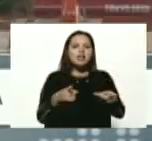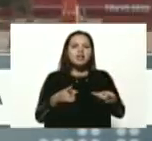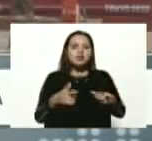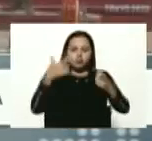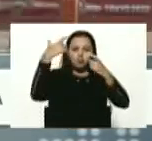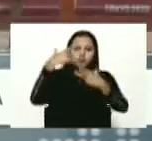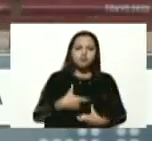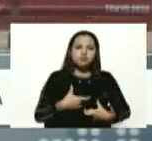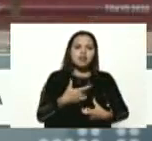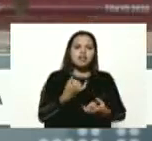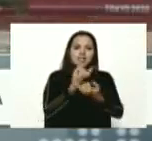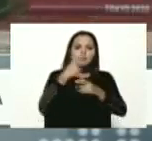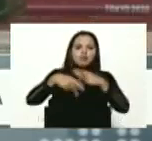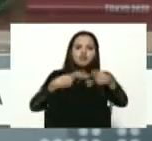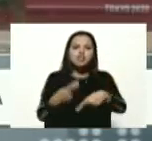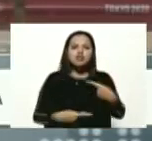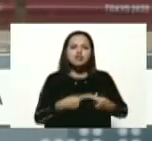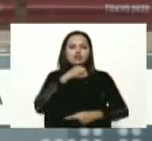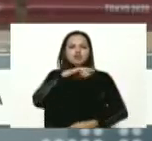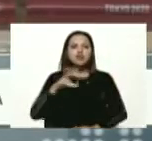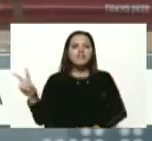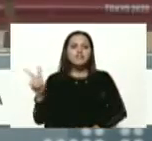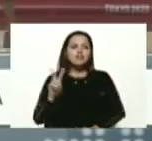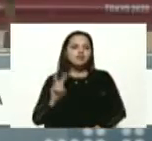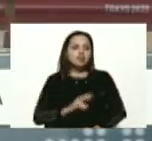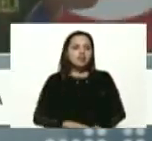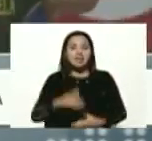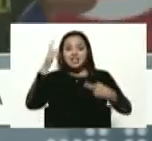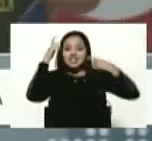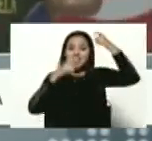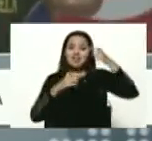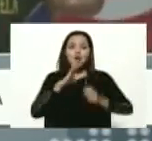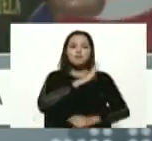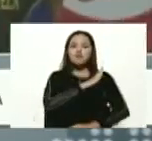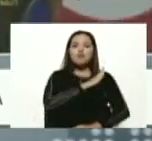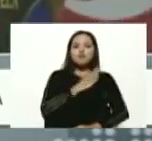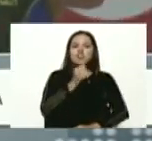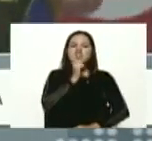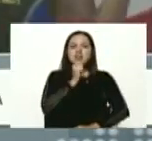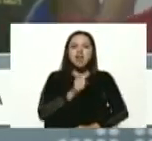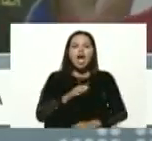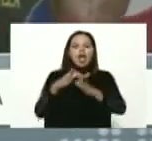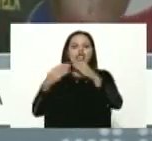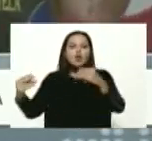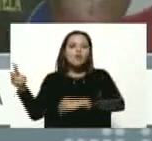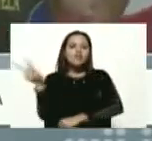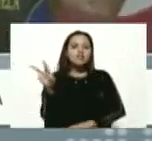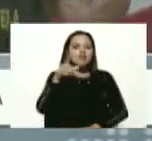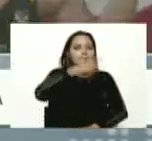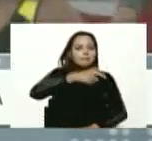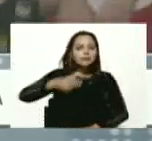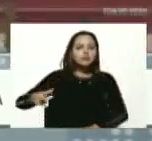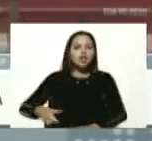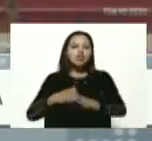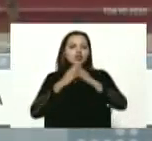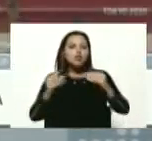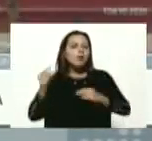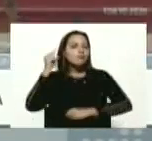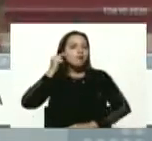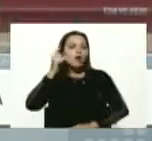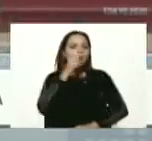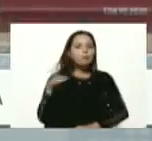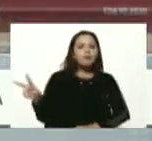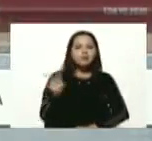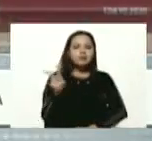del proceso histórico venezolano. Hugo Chávez le pertenece a todos los venezolanos, a todas las venezolanas,